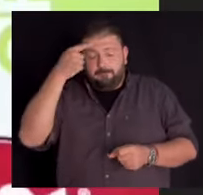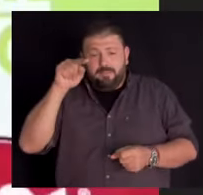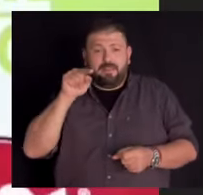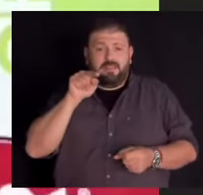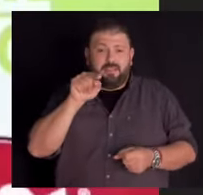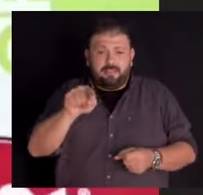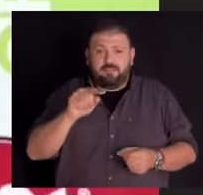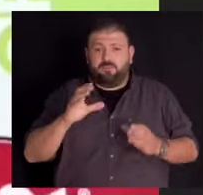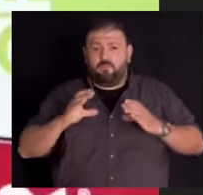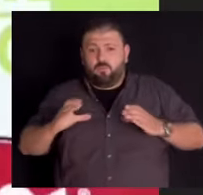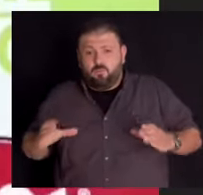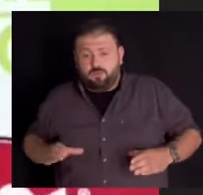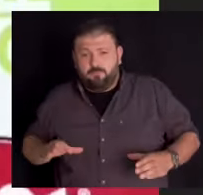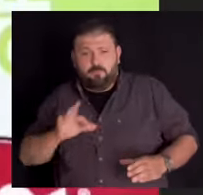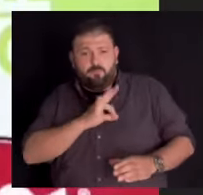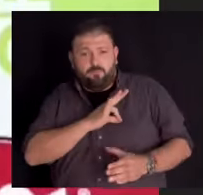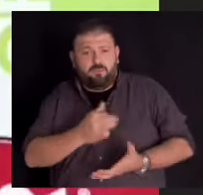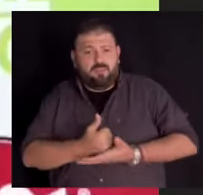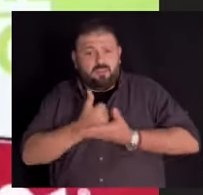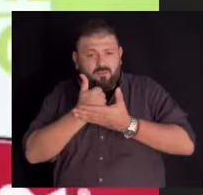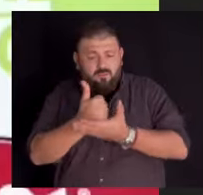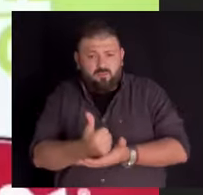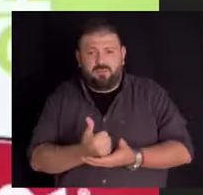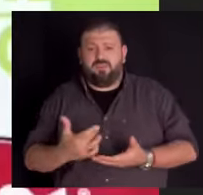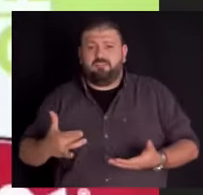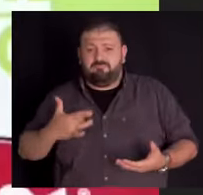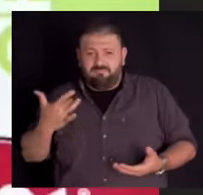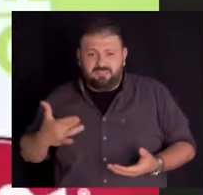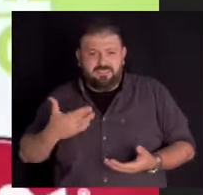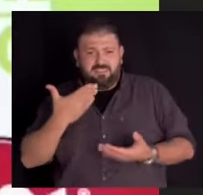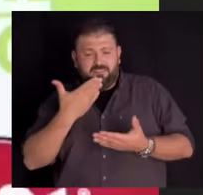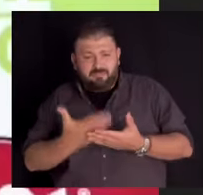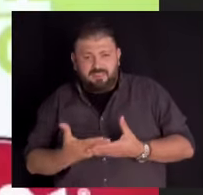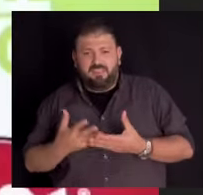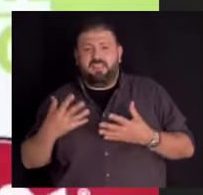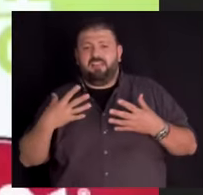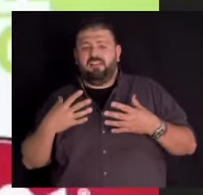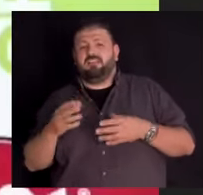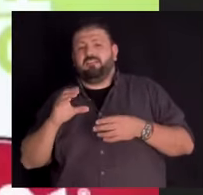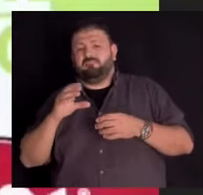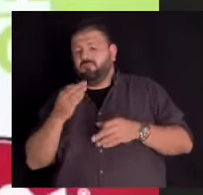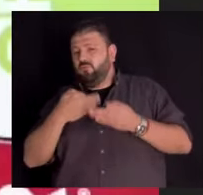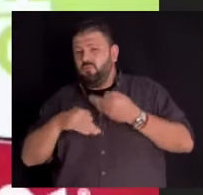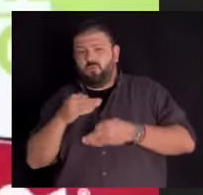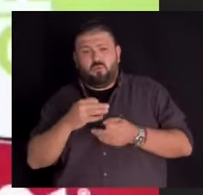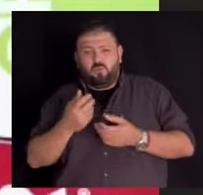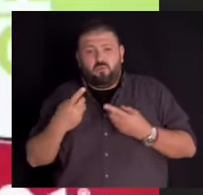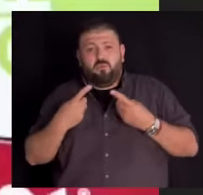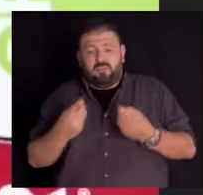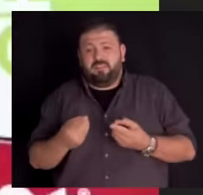para ayudar a que la colina se pueda absorber, el pantotenato de calcio, todo, en fin,